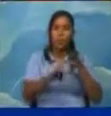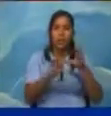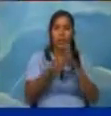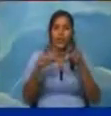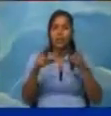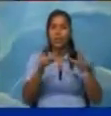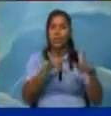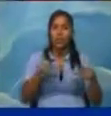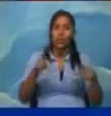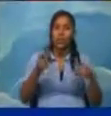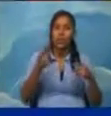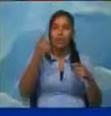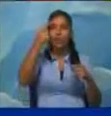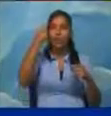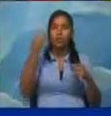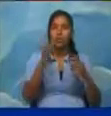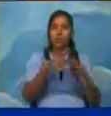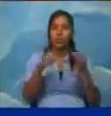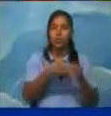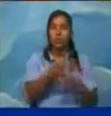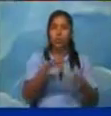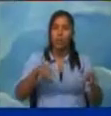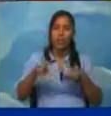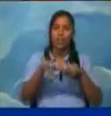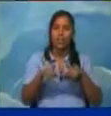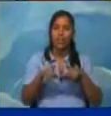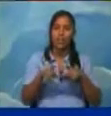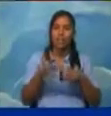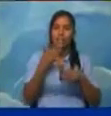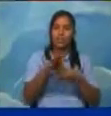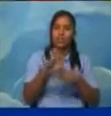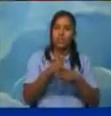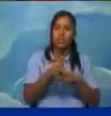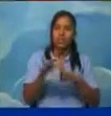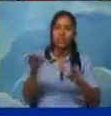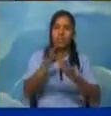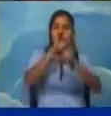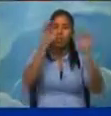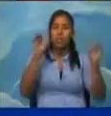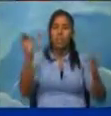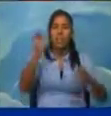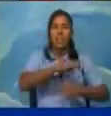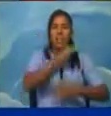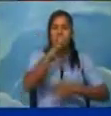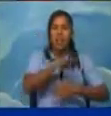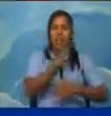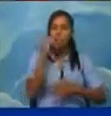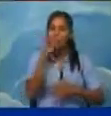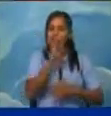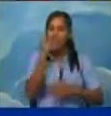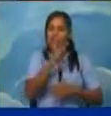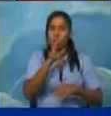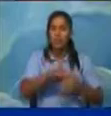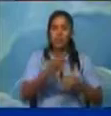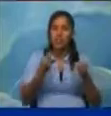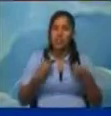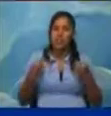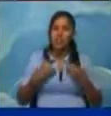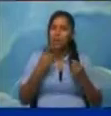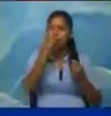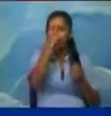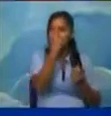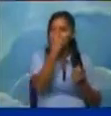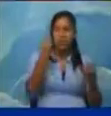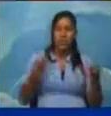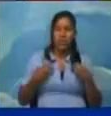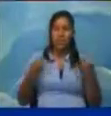las axilas, por aquí, por allá, si de todas maneras el alma te hiede porque vives amargado, porque